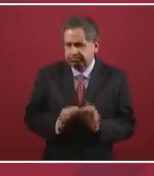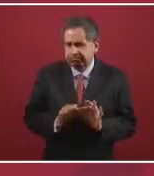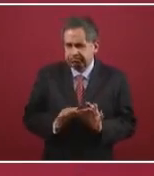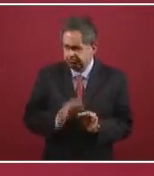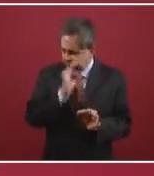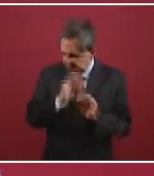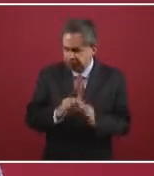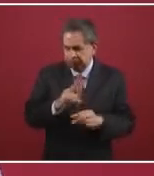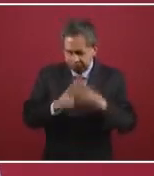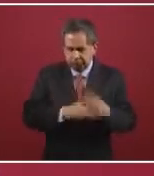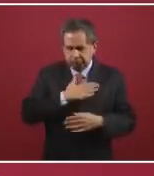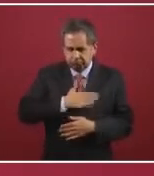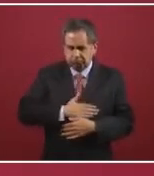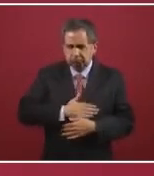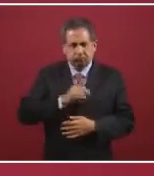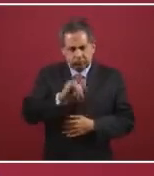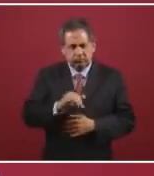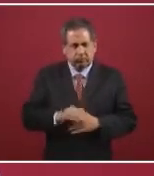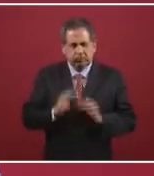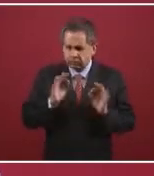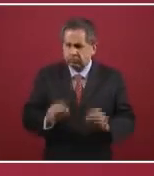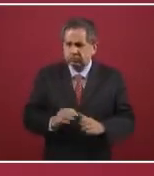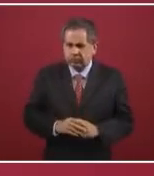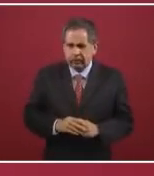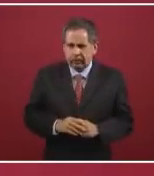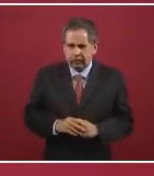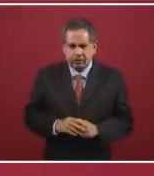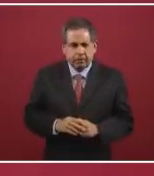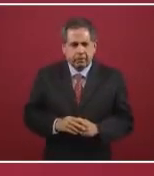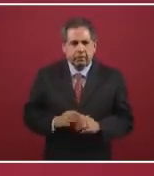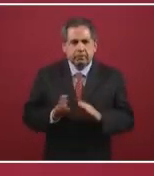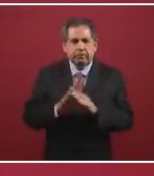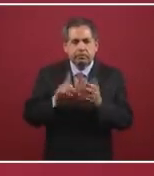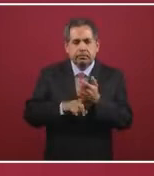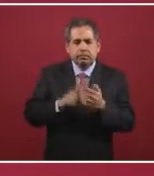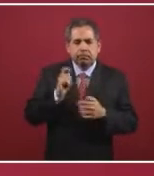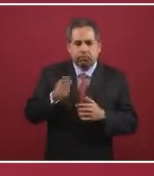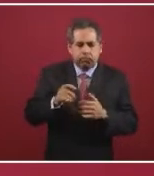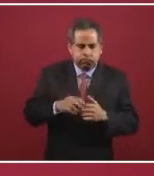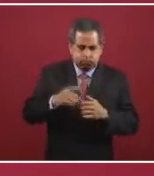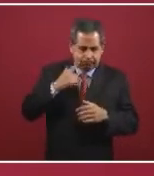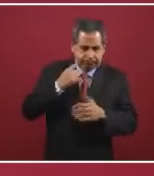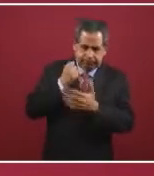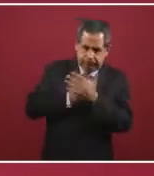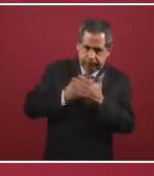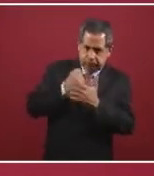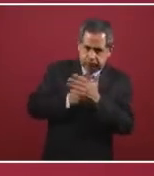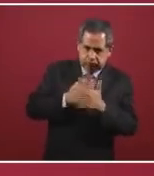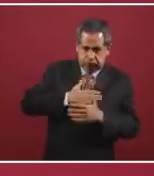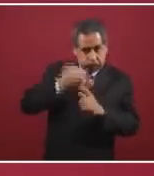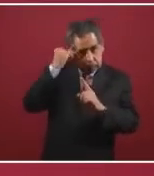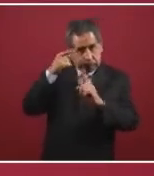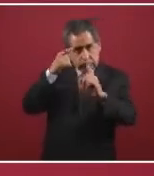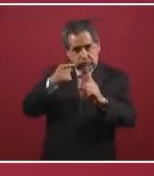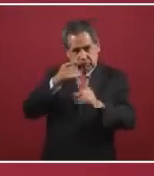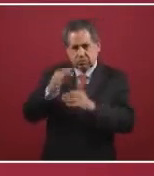pero llega. Cuando se lucha por ideales y por